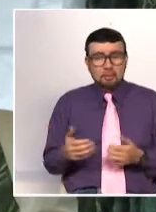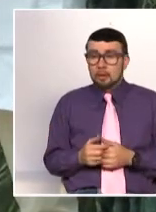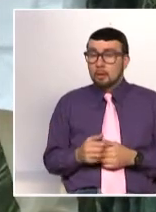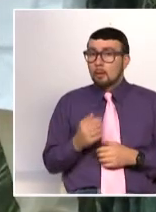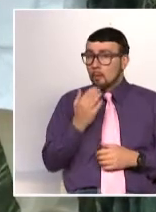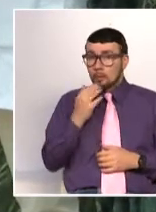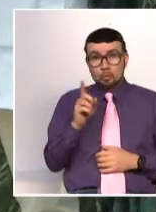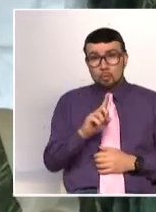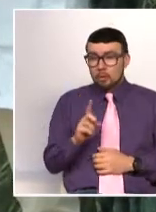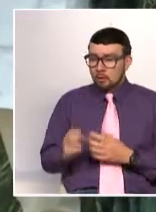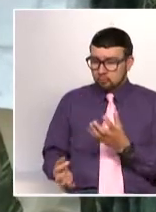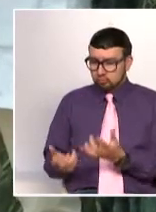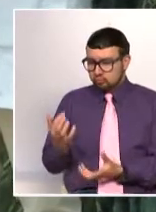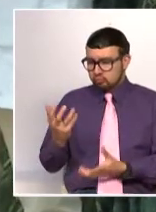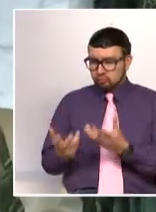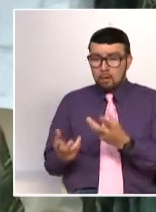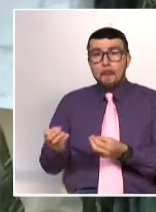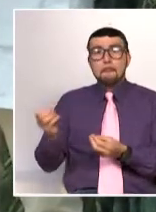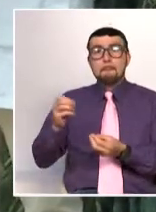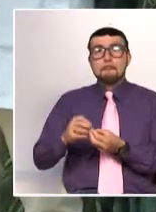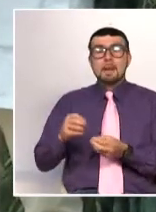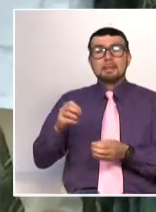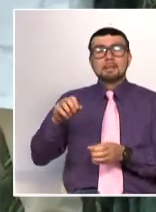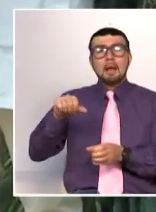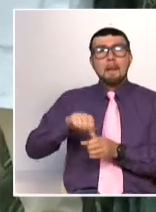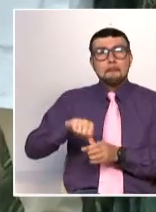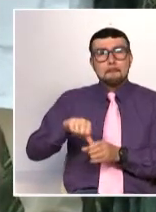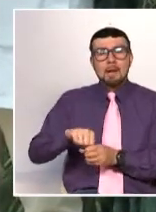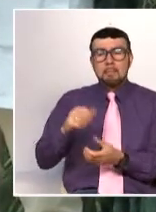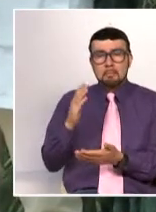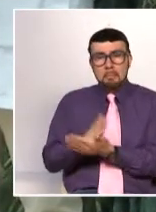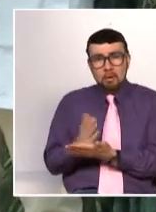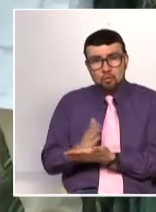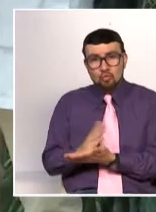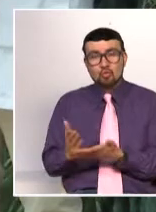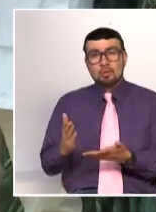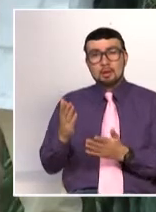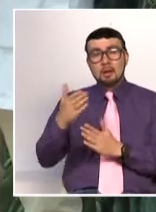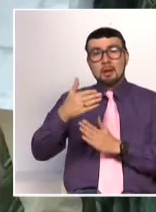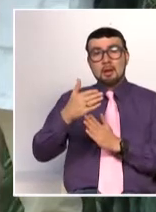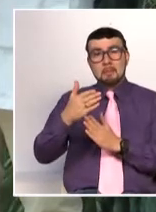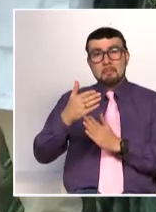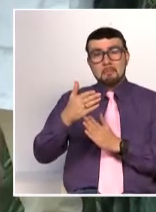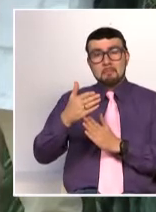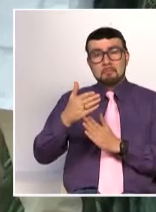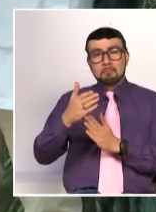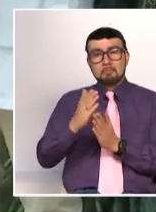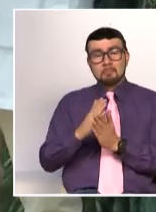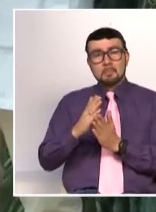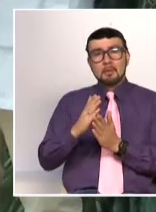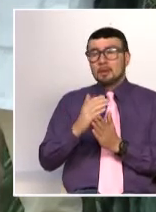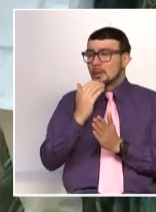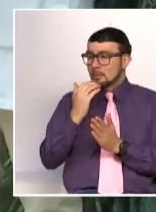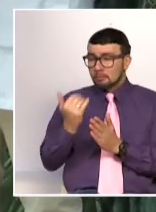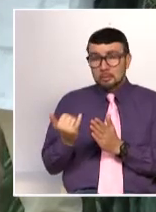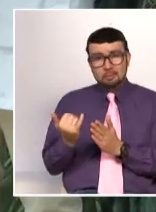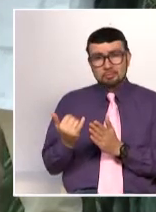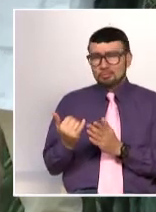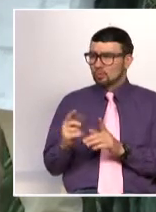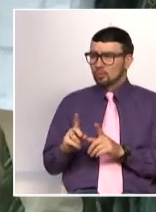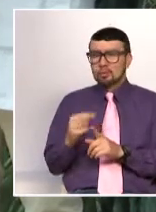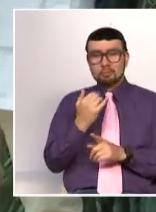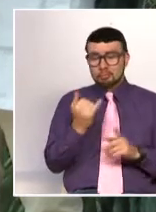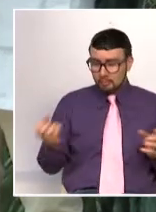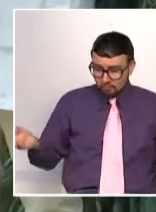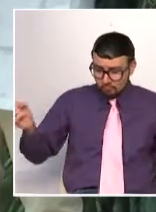consiguen con la papa la yuca y el plátano porque son azúcares son azúcares de cadenas largas que